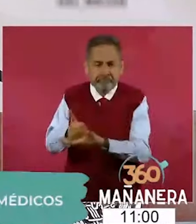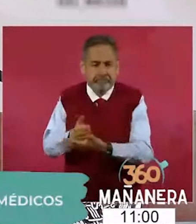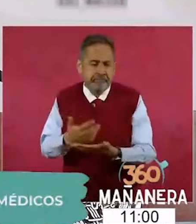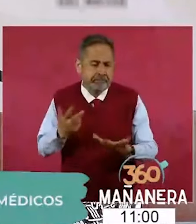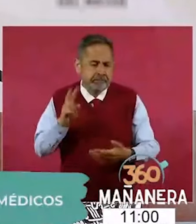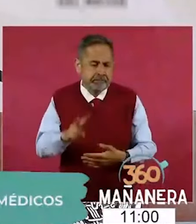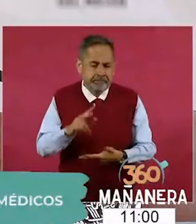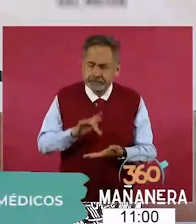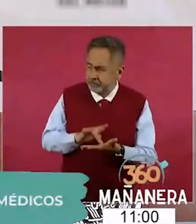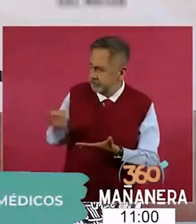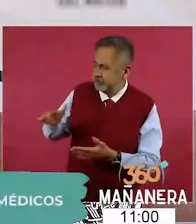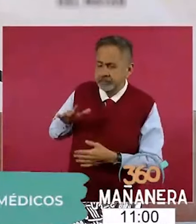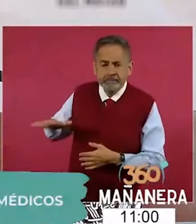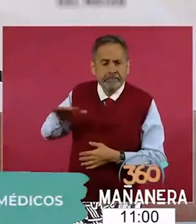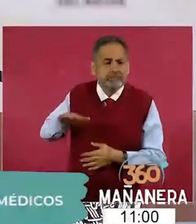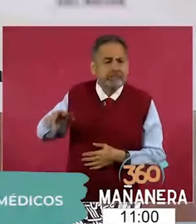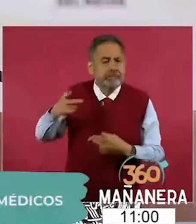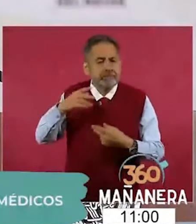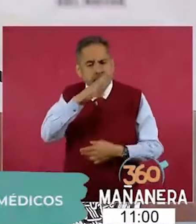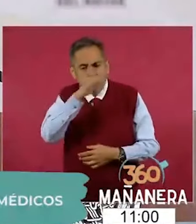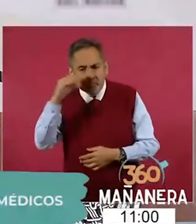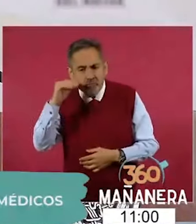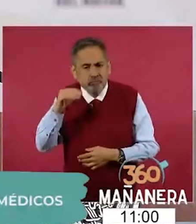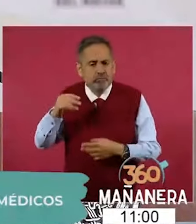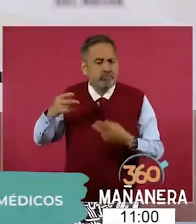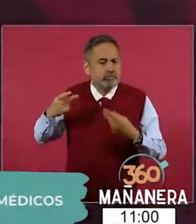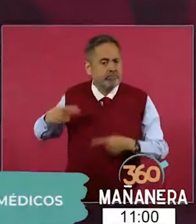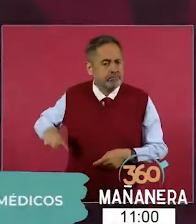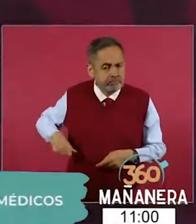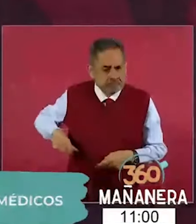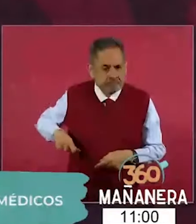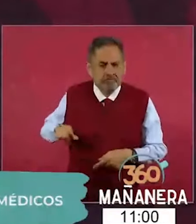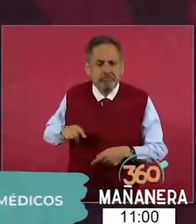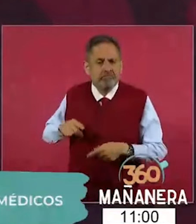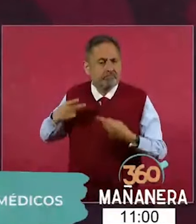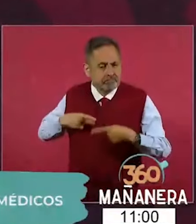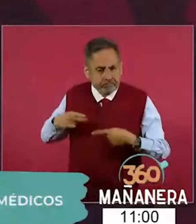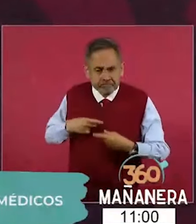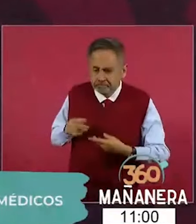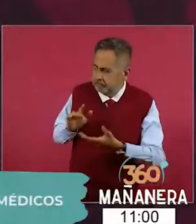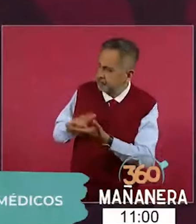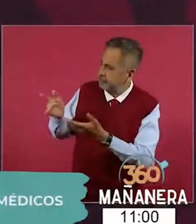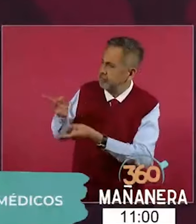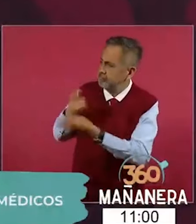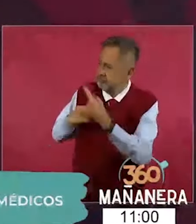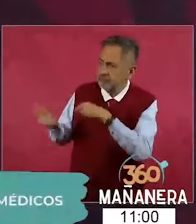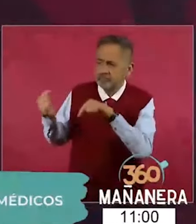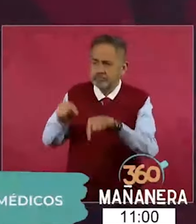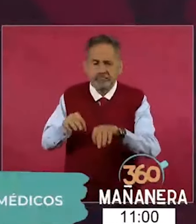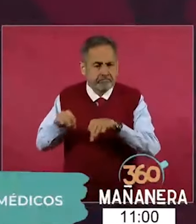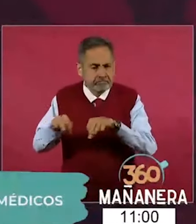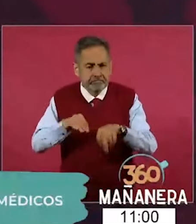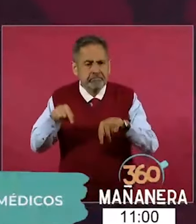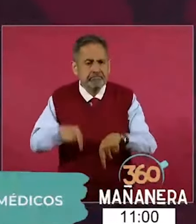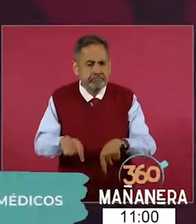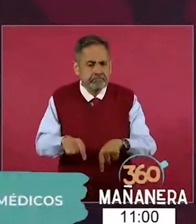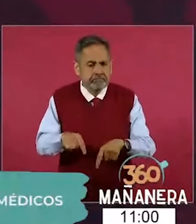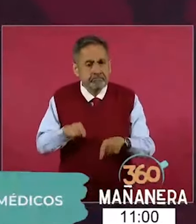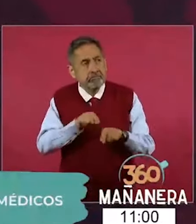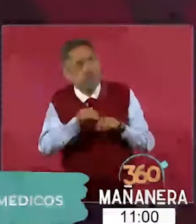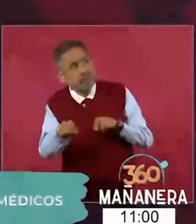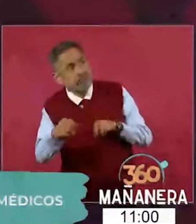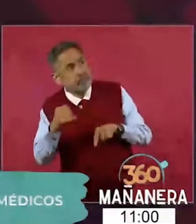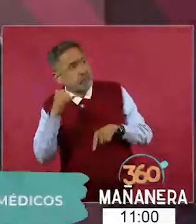pueblo y al gobierno de Cuba por los médicos que están trabajando en las